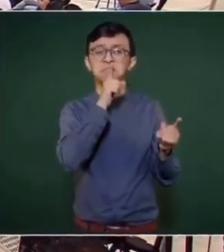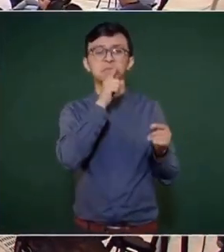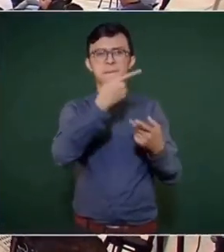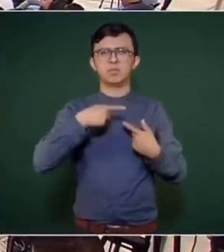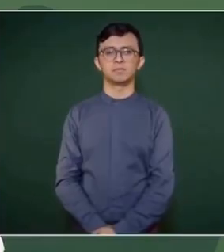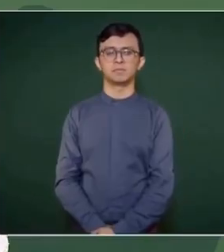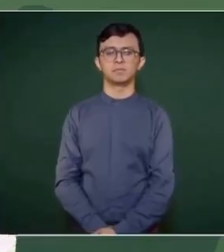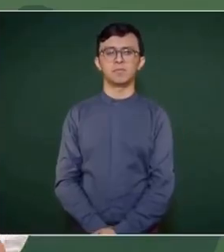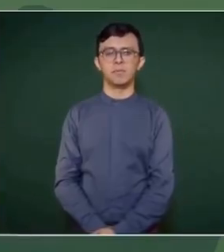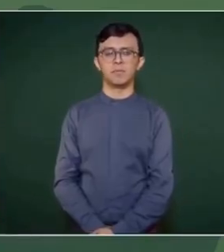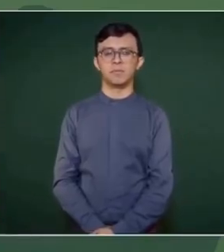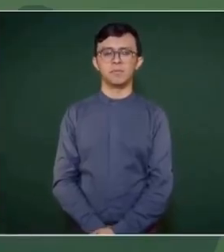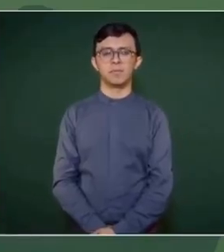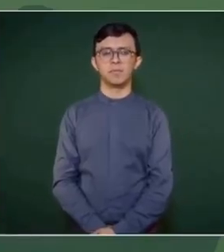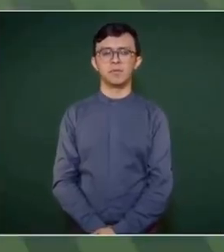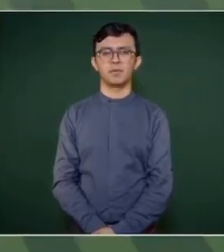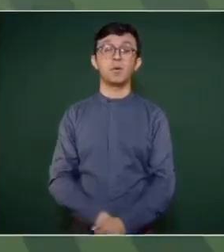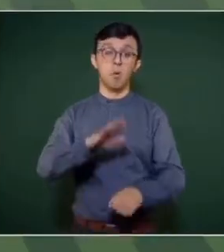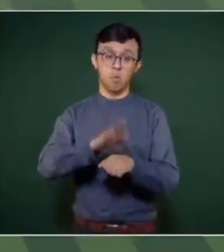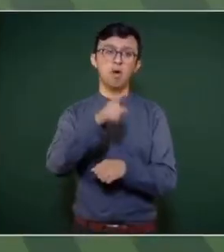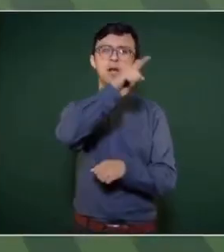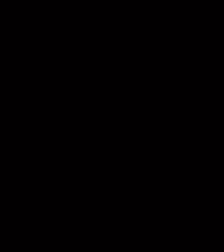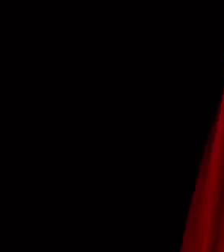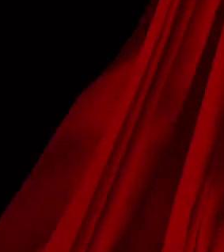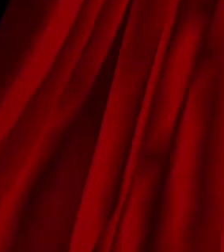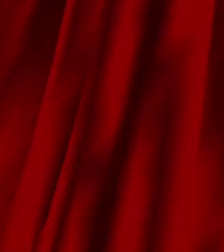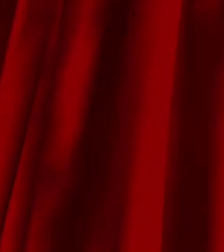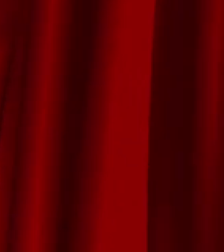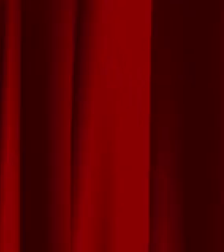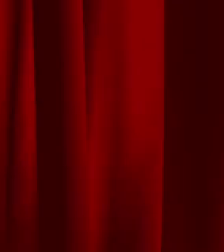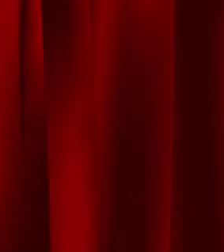ninguna explicación del porqué de la oposición. Todo por esta campaña, ¿no?, de manipulación.